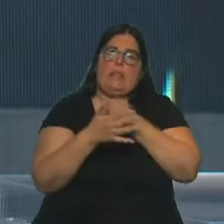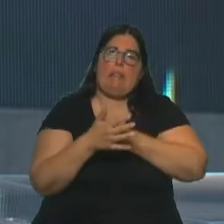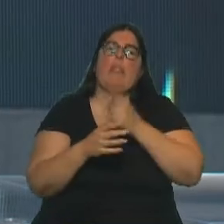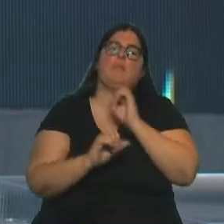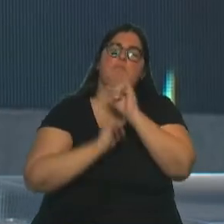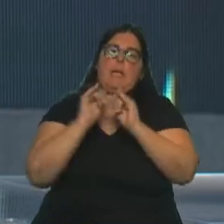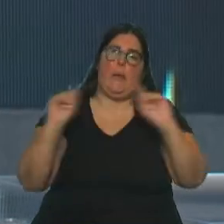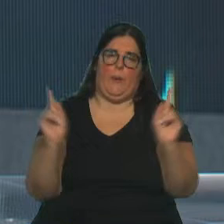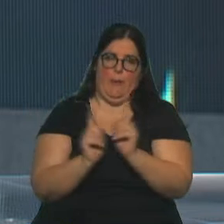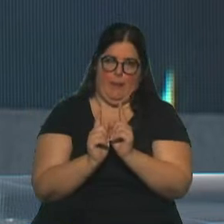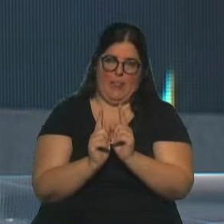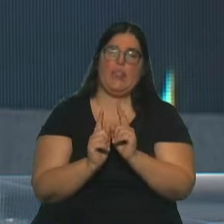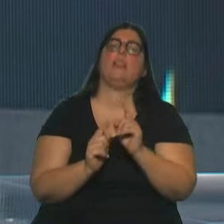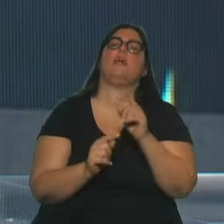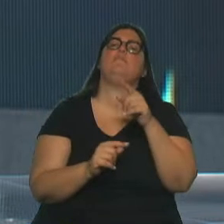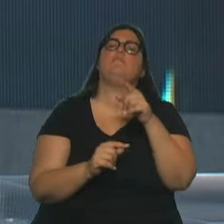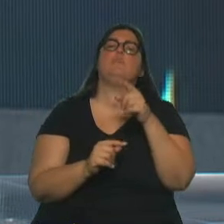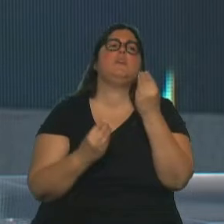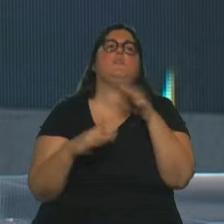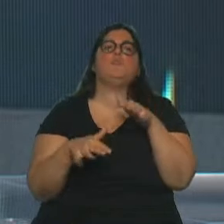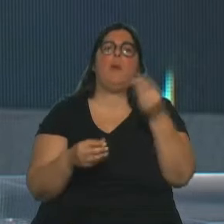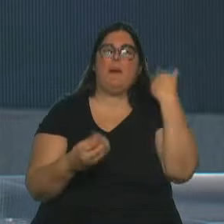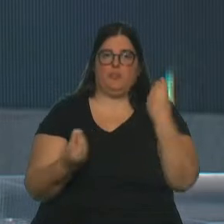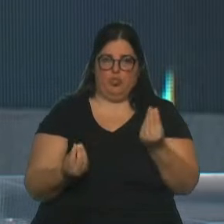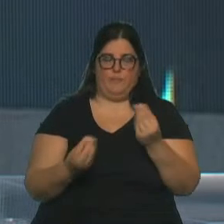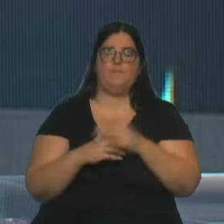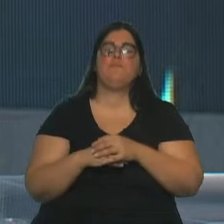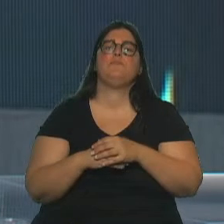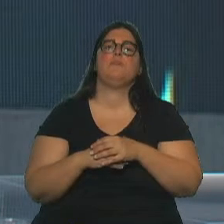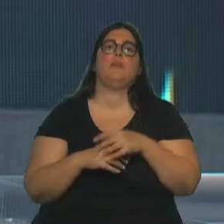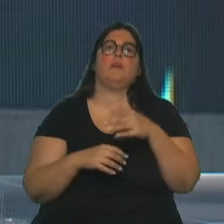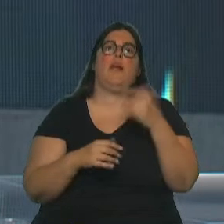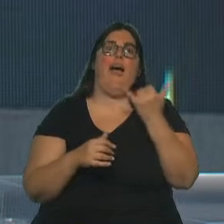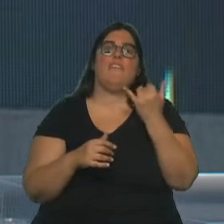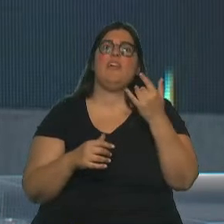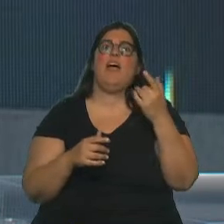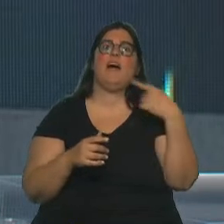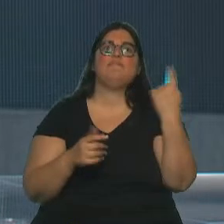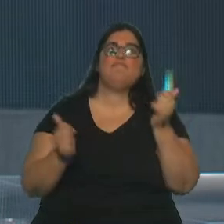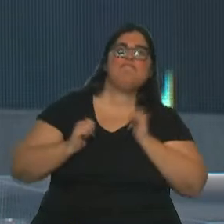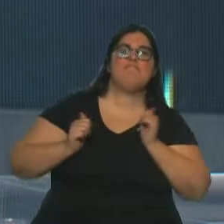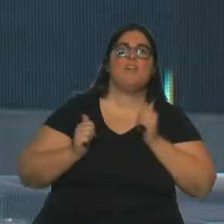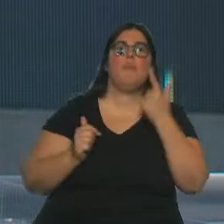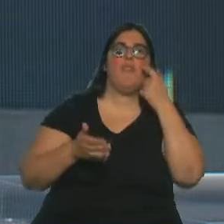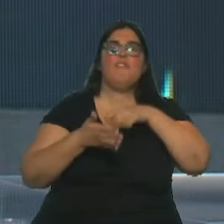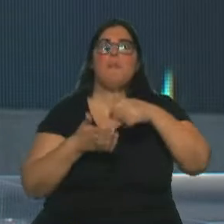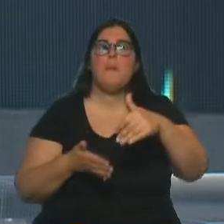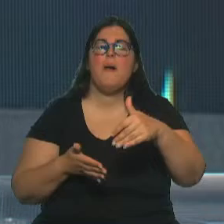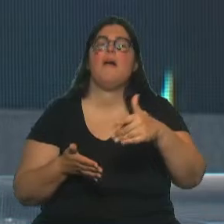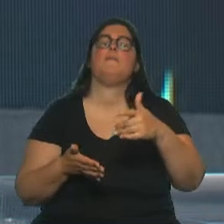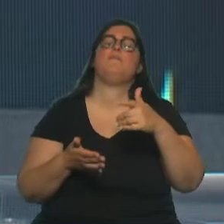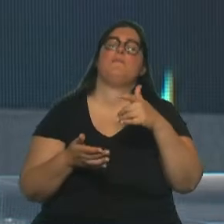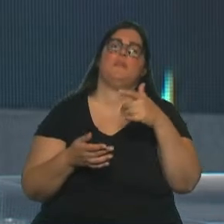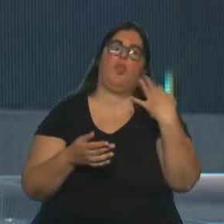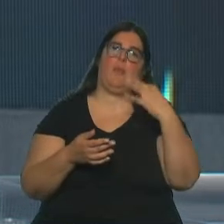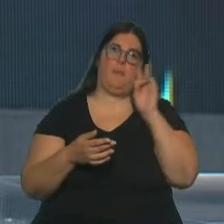explicar brevemente qué es lo que ha sucedido y por qué esta gran expectativa que se había creado en torno a la posible firma, teniendo en cuenta las